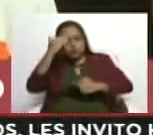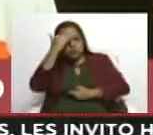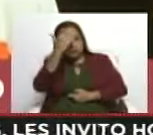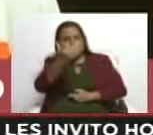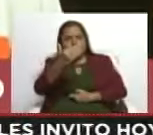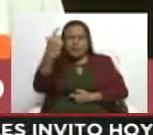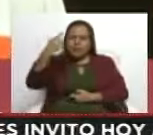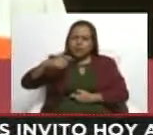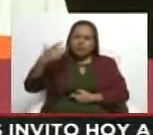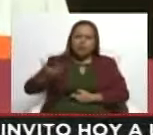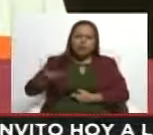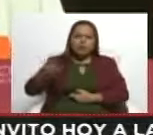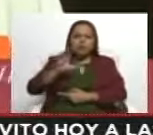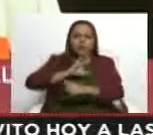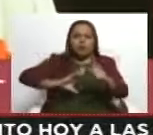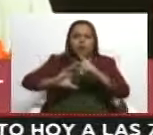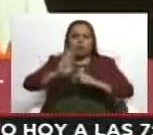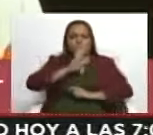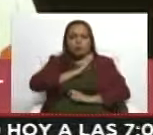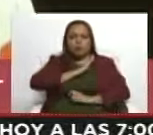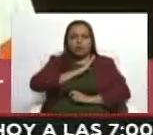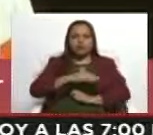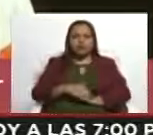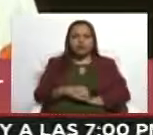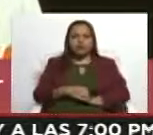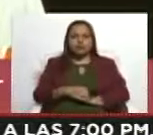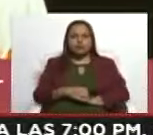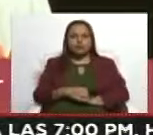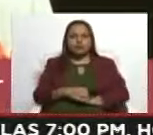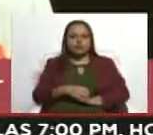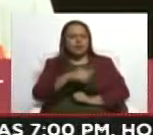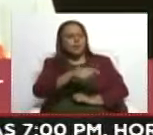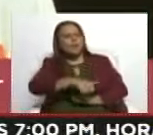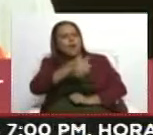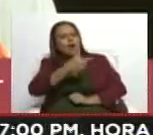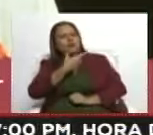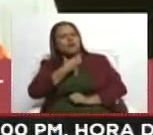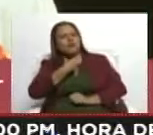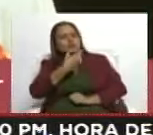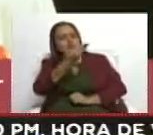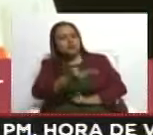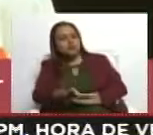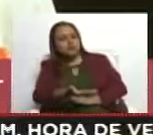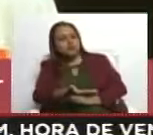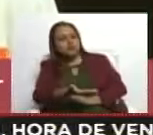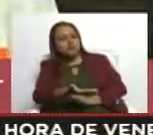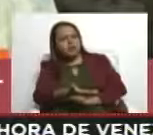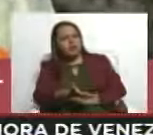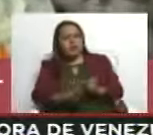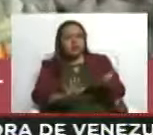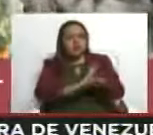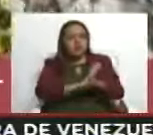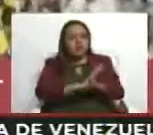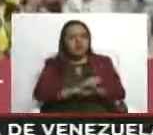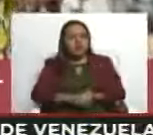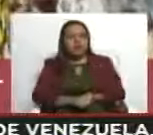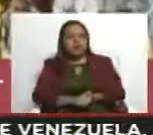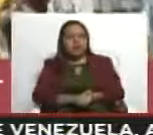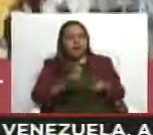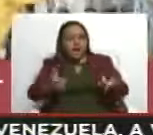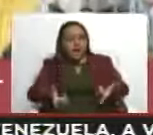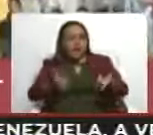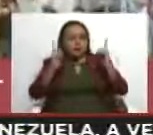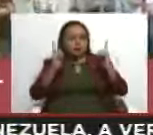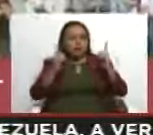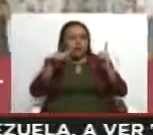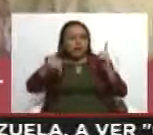muy preciado en nuestra cultura. ¿Cuál fue la parte que más le gustó a usted de lo que fue la inauguración